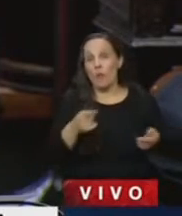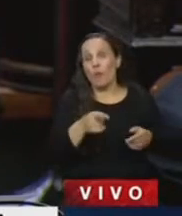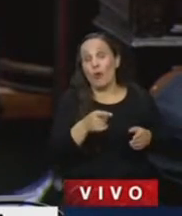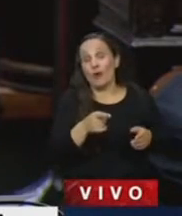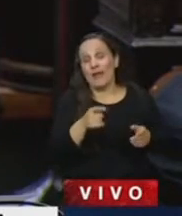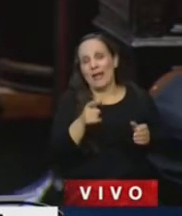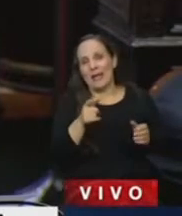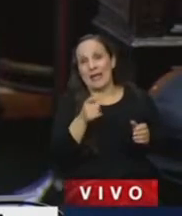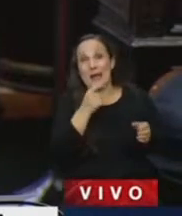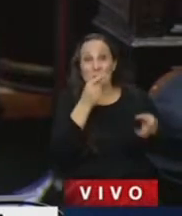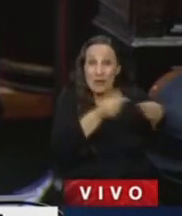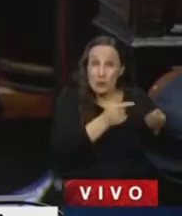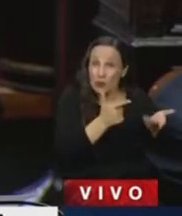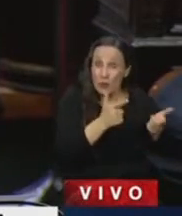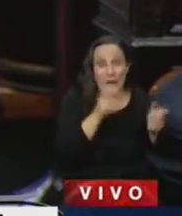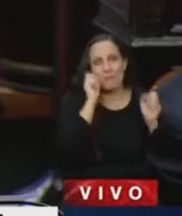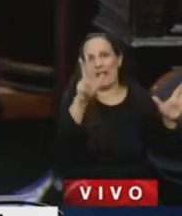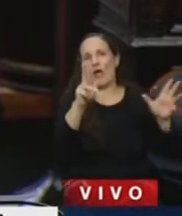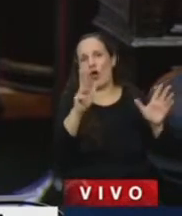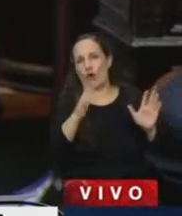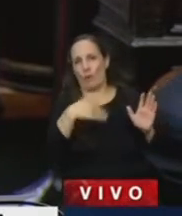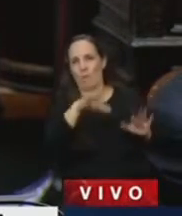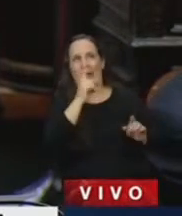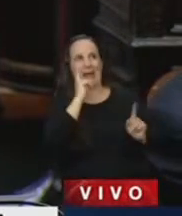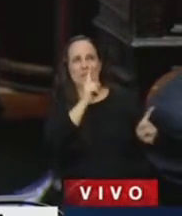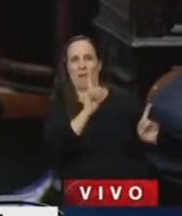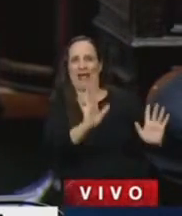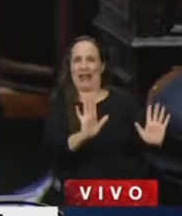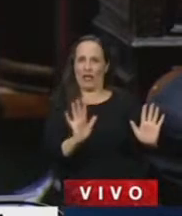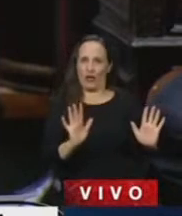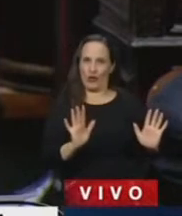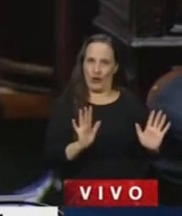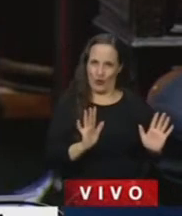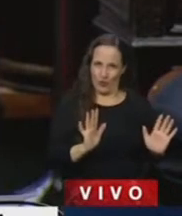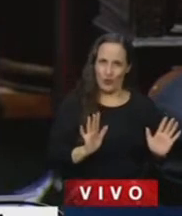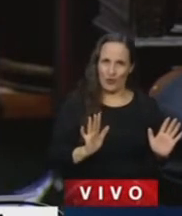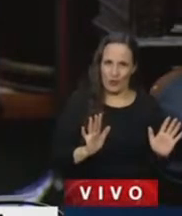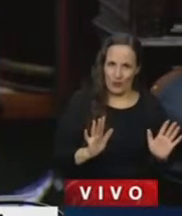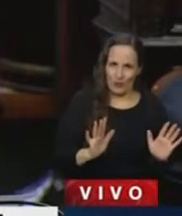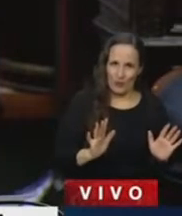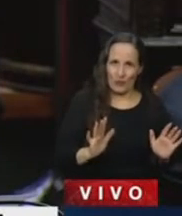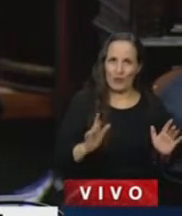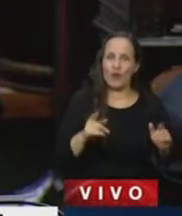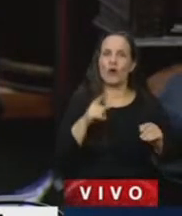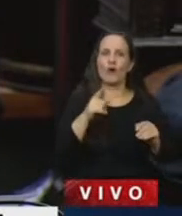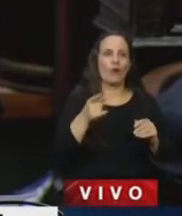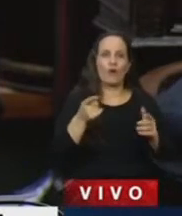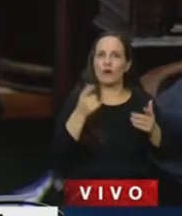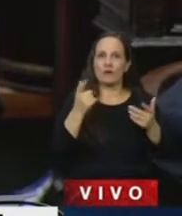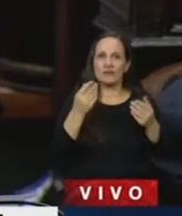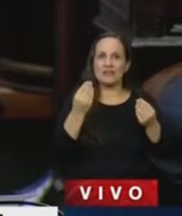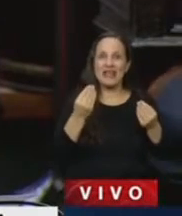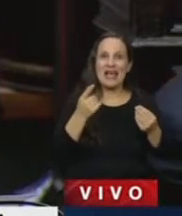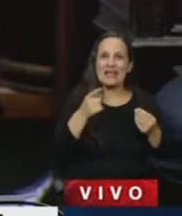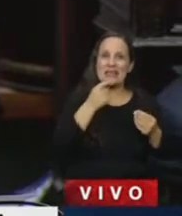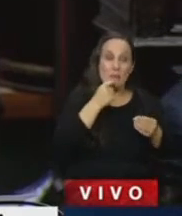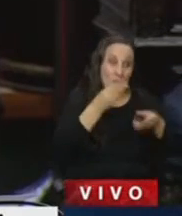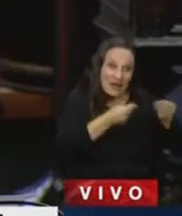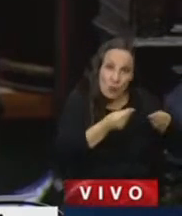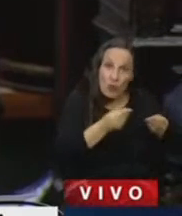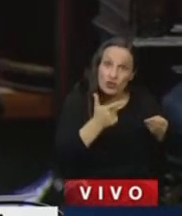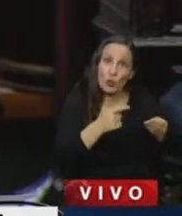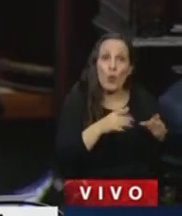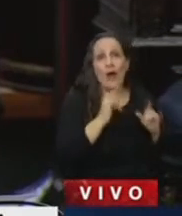recursos políticos y en el 2015 esos recursos no estaban disponibles. Por último, hablamos de Macri, hablamos de Juntos por el Cambio. ¿Te puedo mostrar